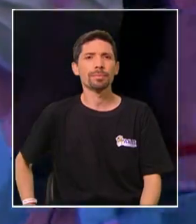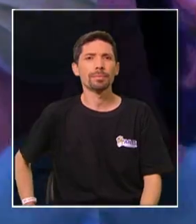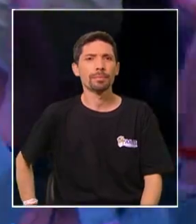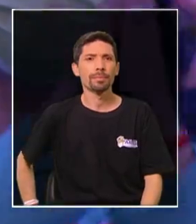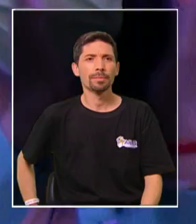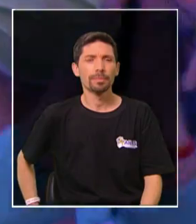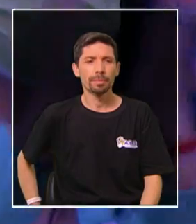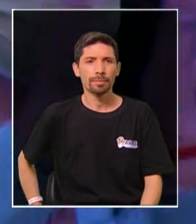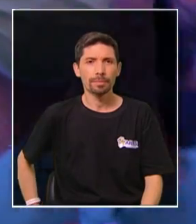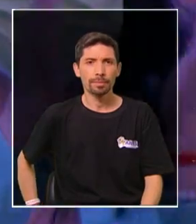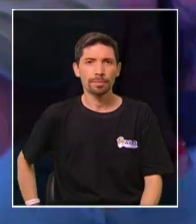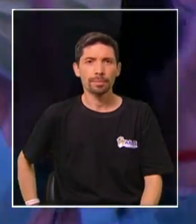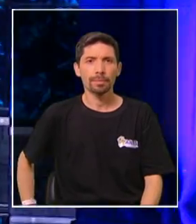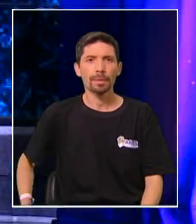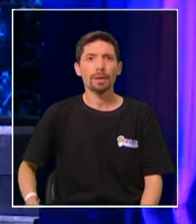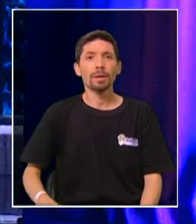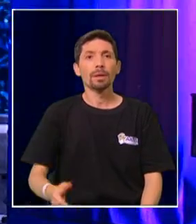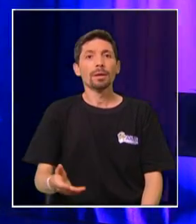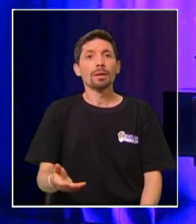Y